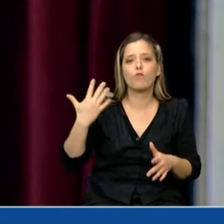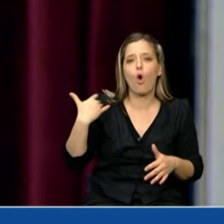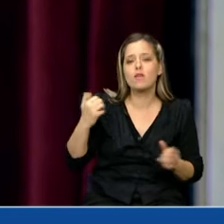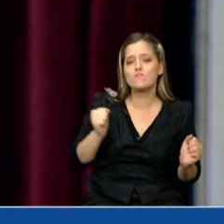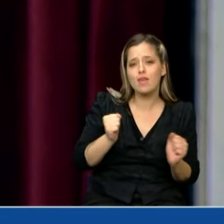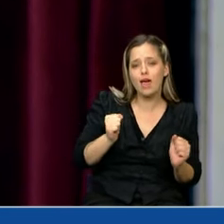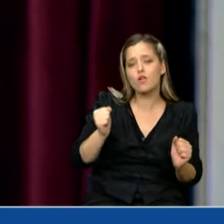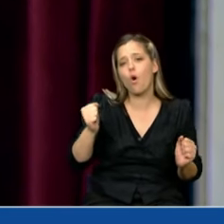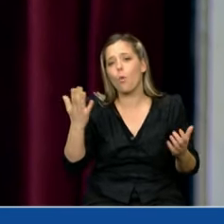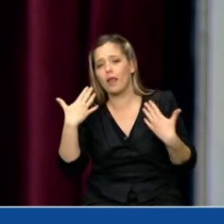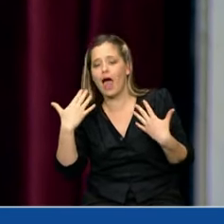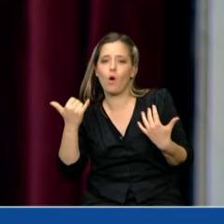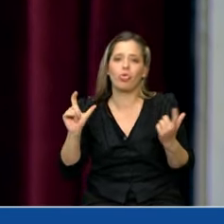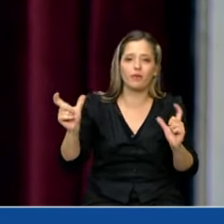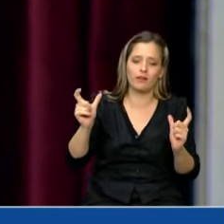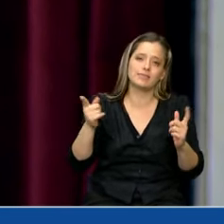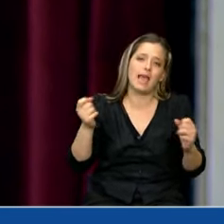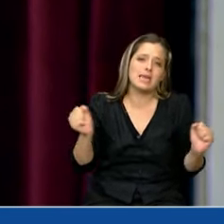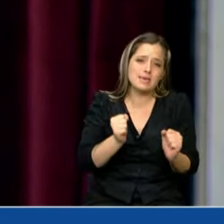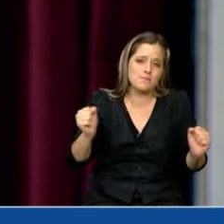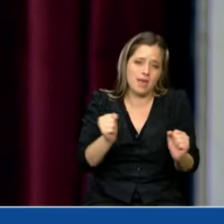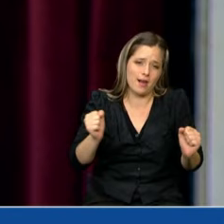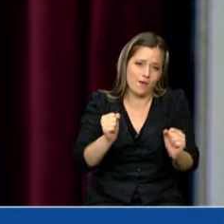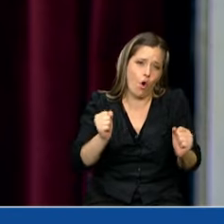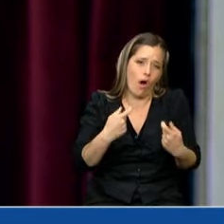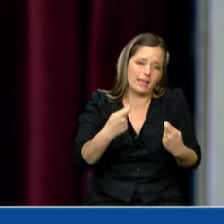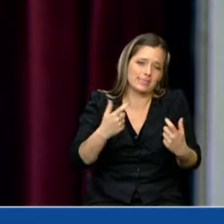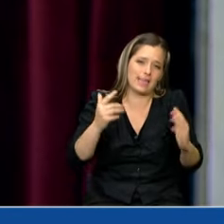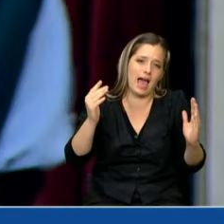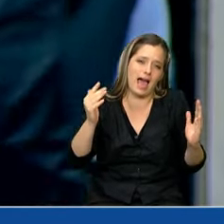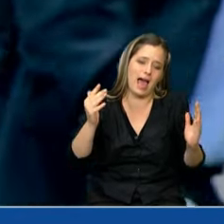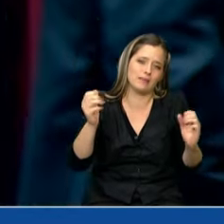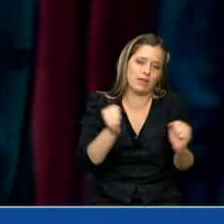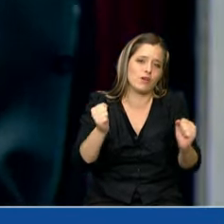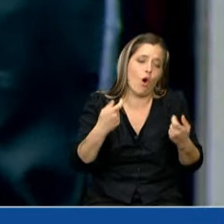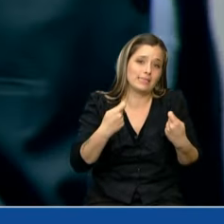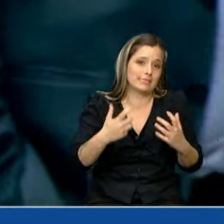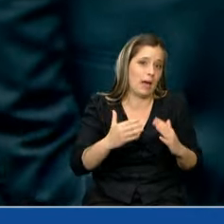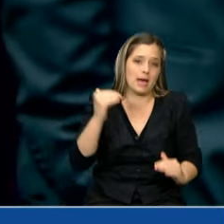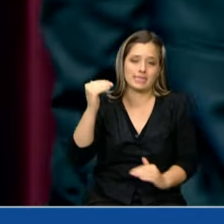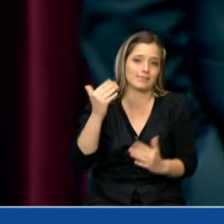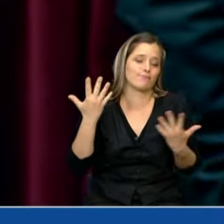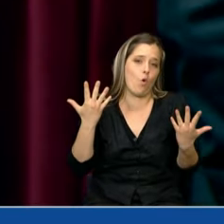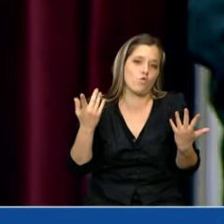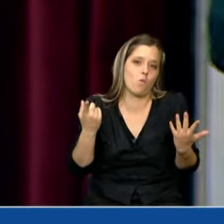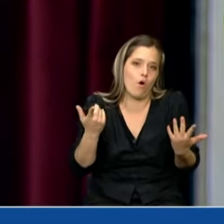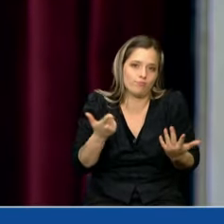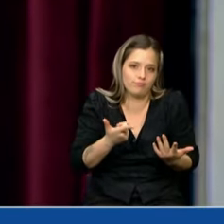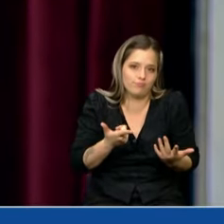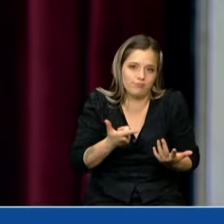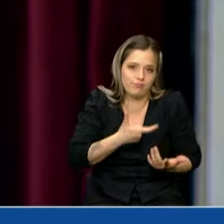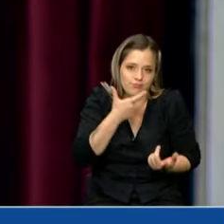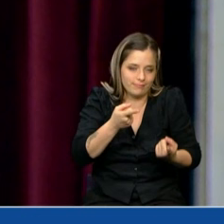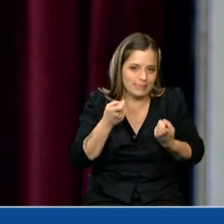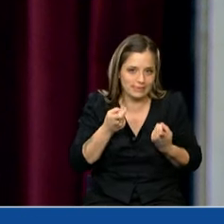por cuestiones obvias la mayor parte del consumo de energía en Argentina hoy si bien es para generación de